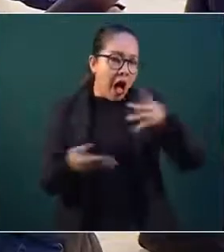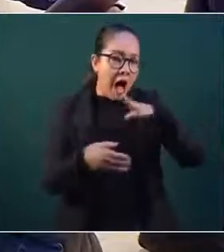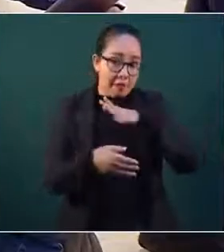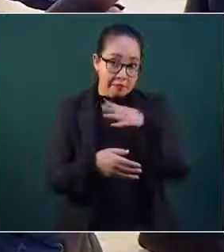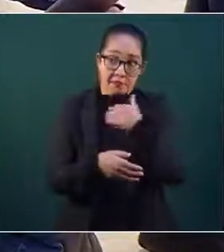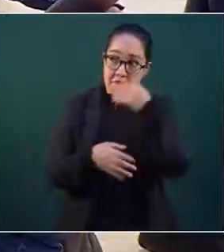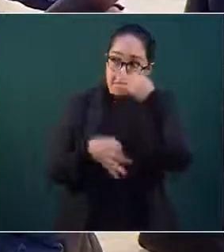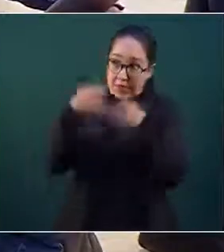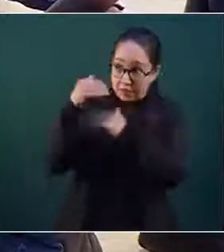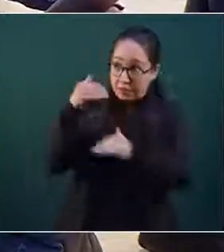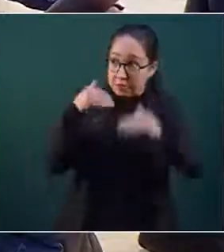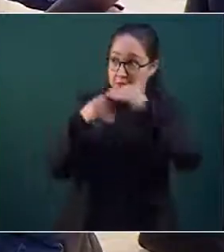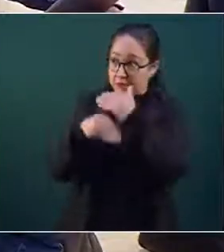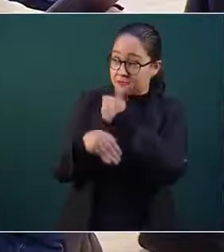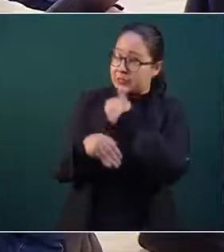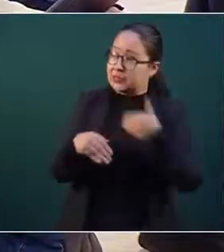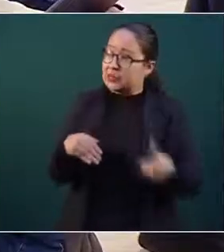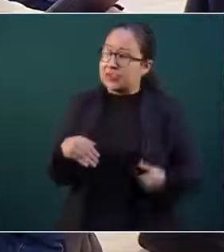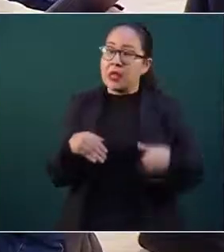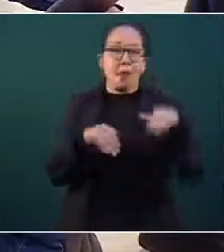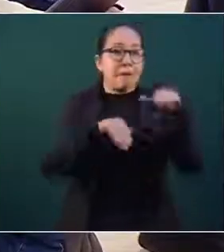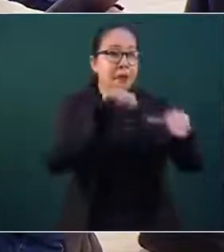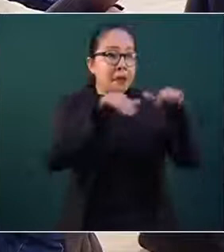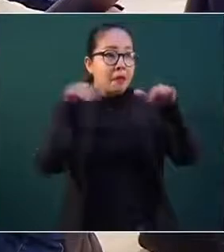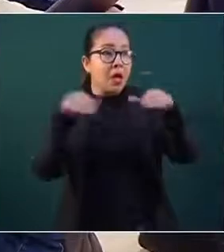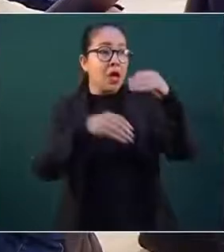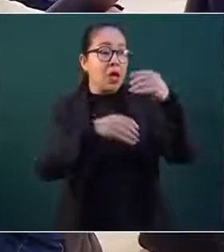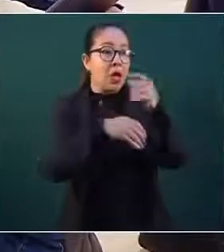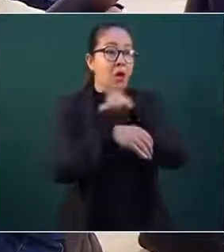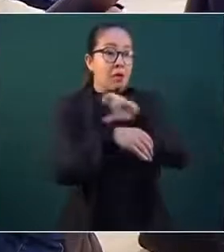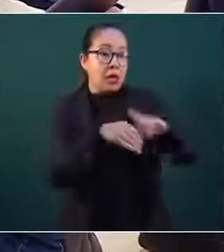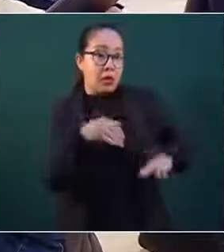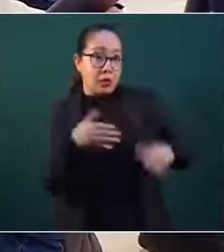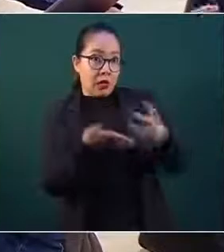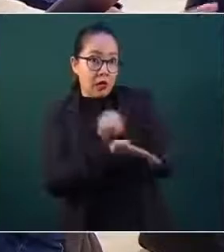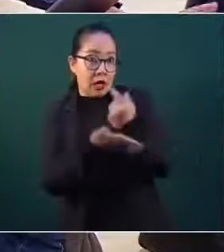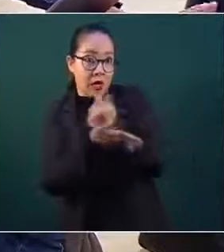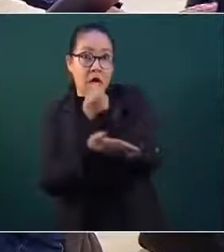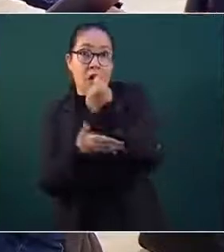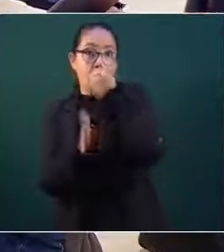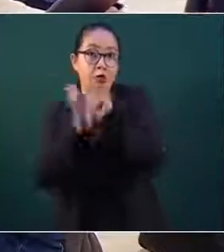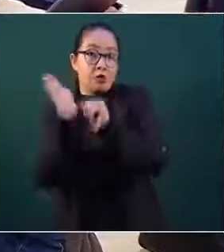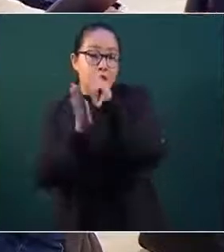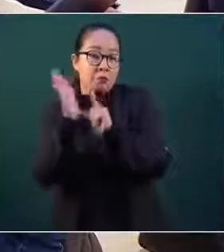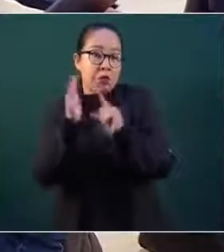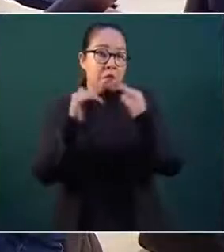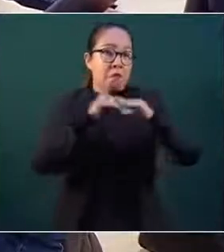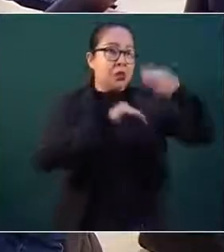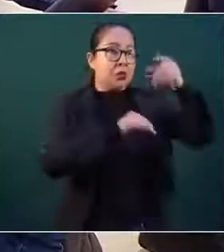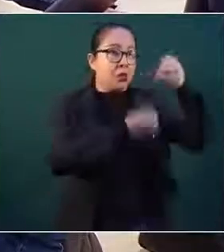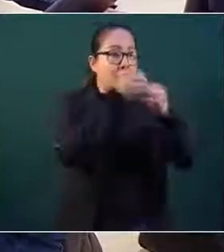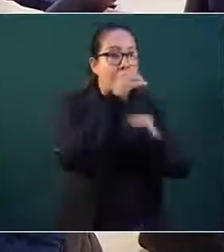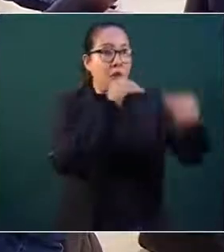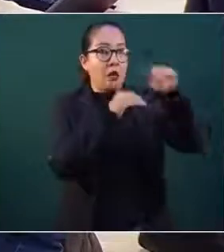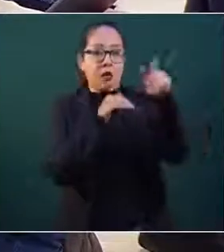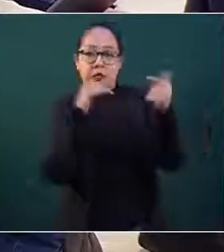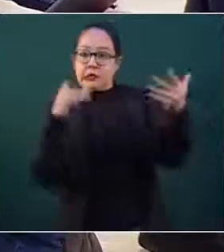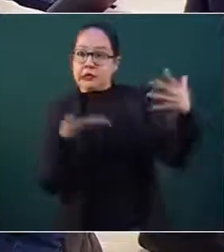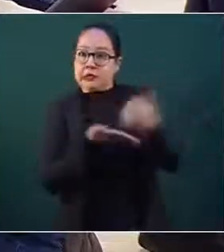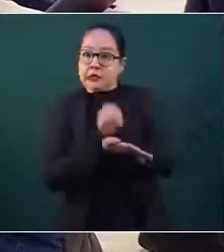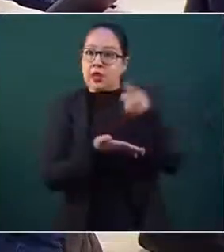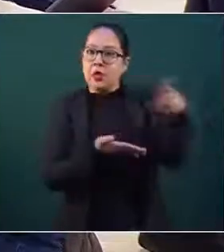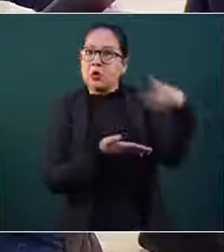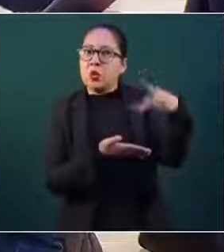ha solicitado a los magistrados que ganan más que el gobernador y que el presidente de la República que recorten sus salarios, se han resistido.